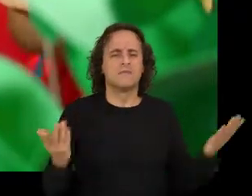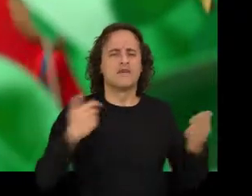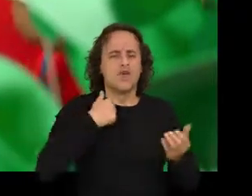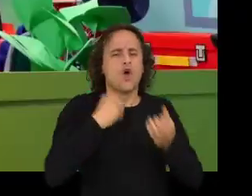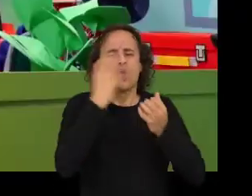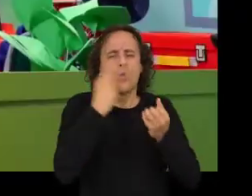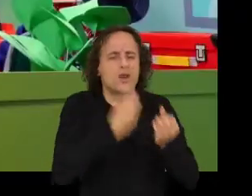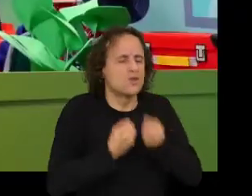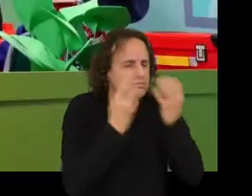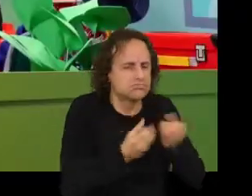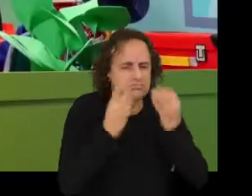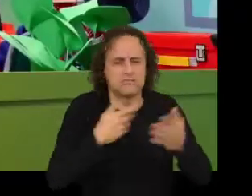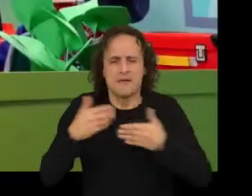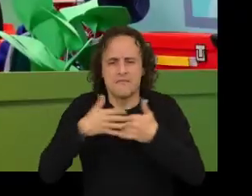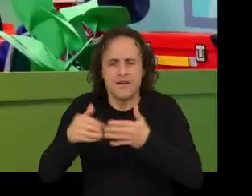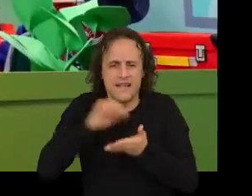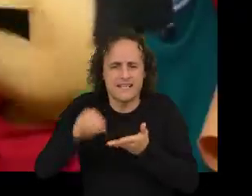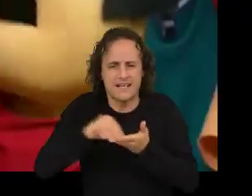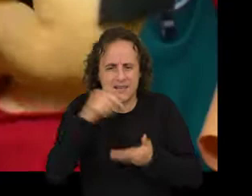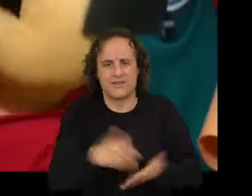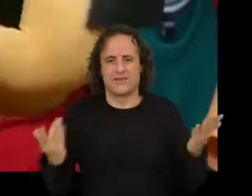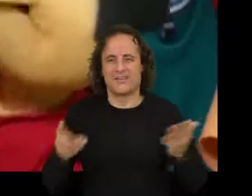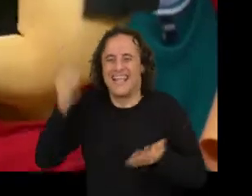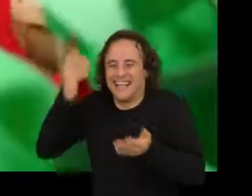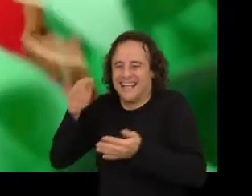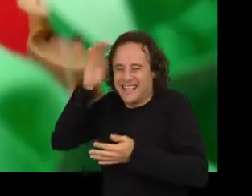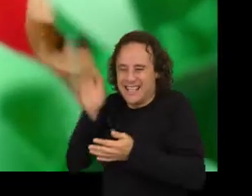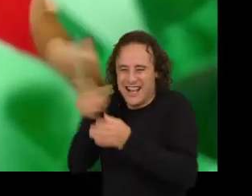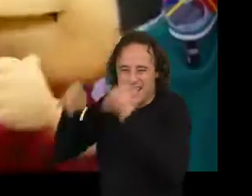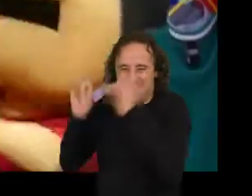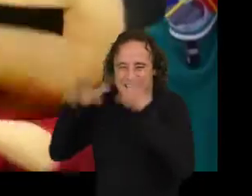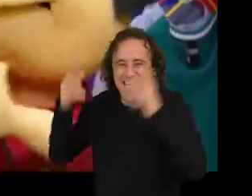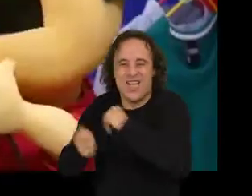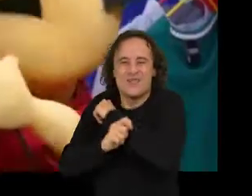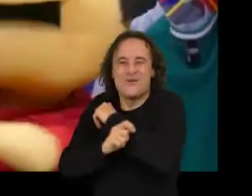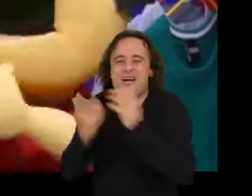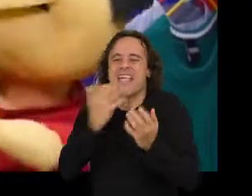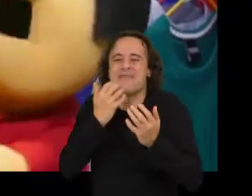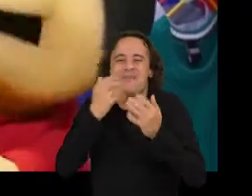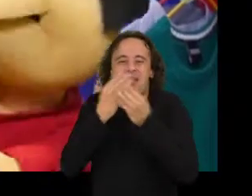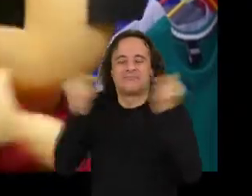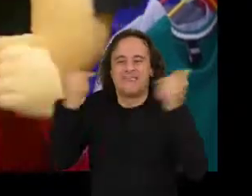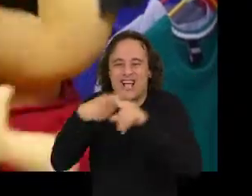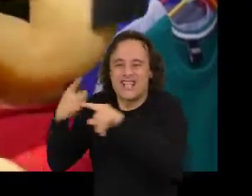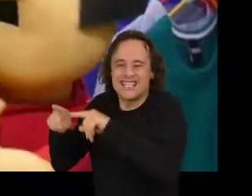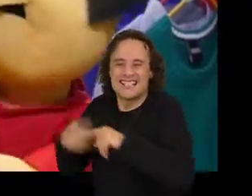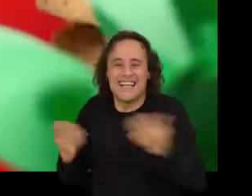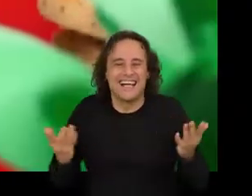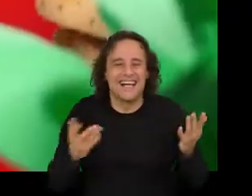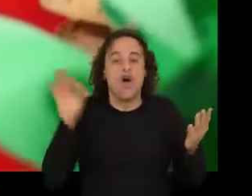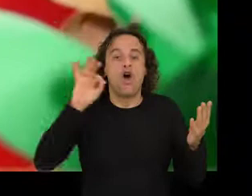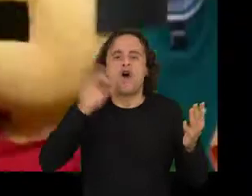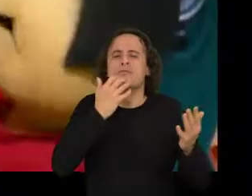vou contar. É un conto que escribiu él. Sonia, fai maxia. Fai un truco de facer desaparecer unha